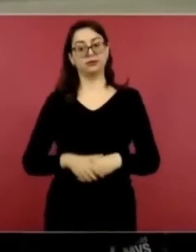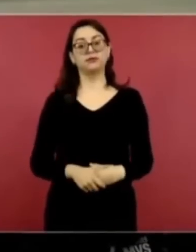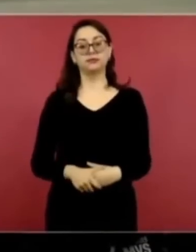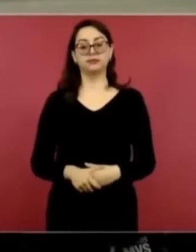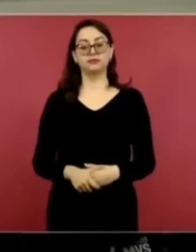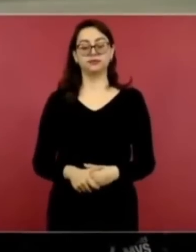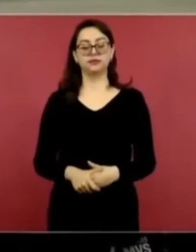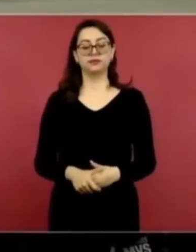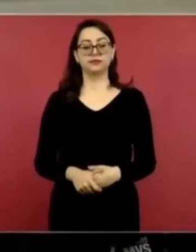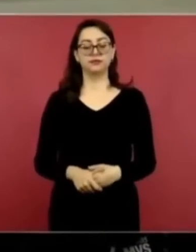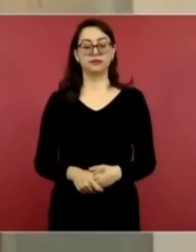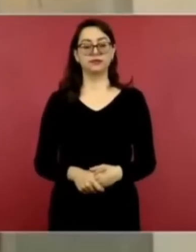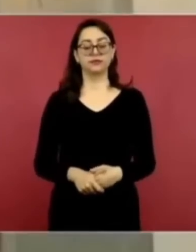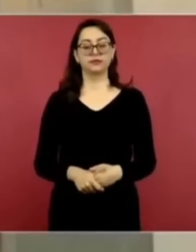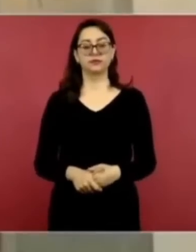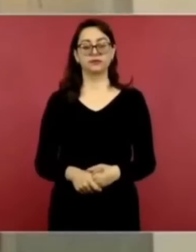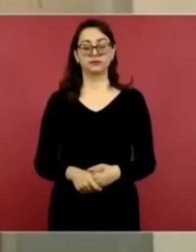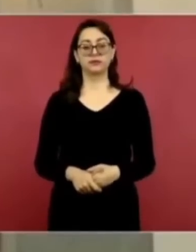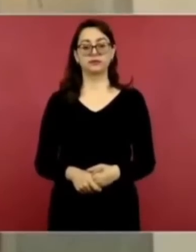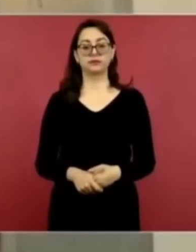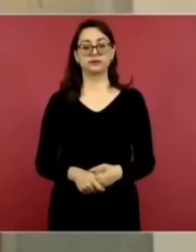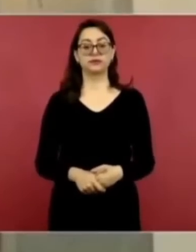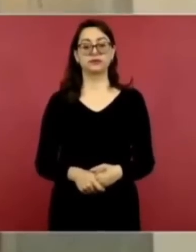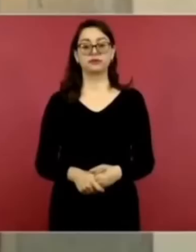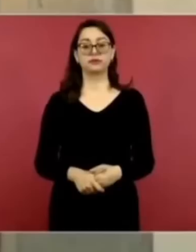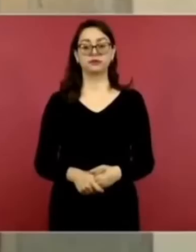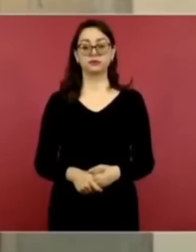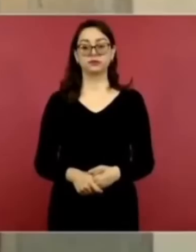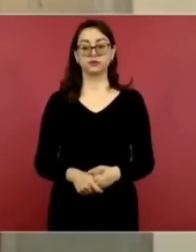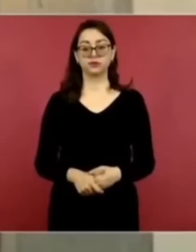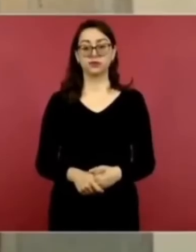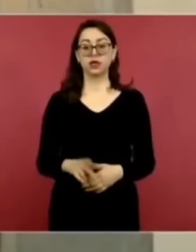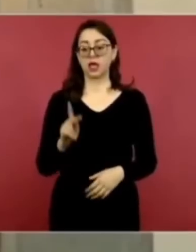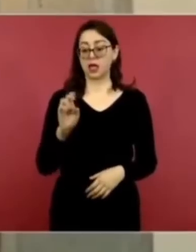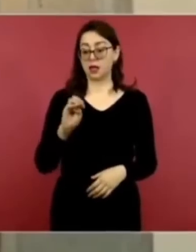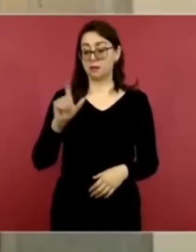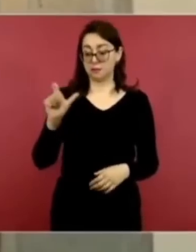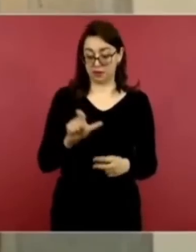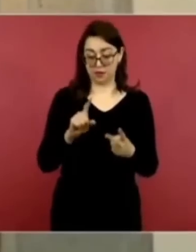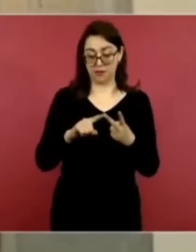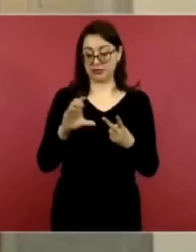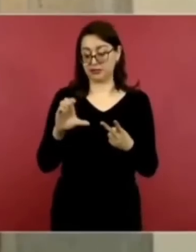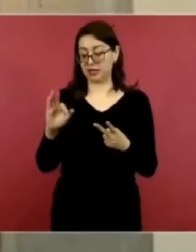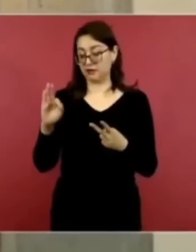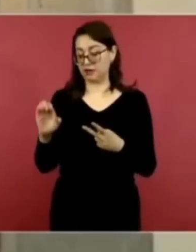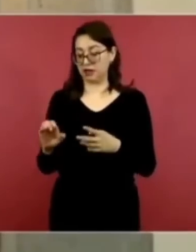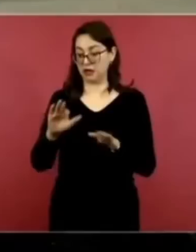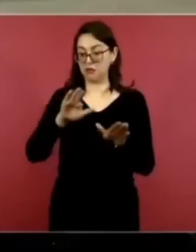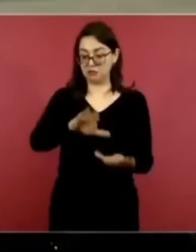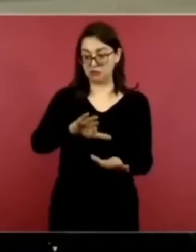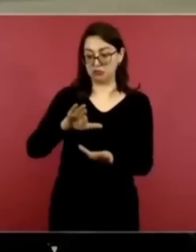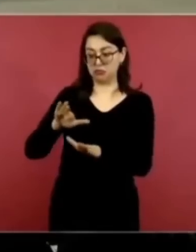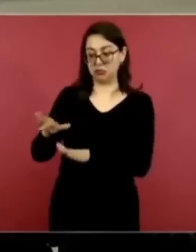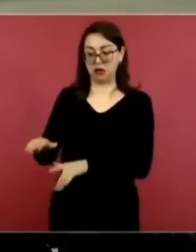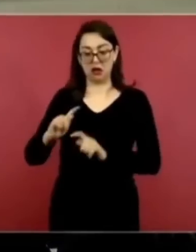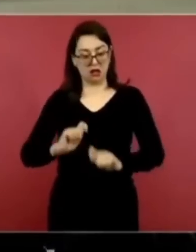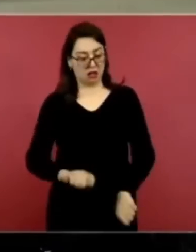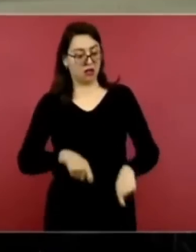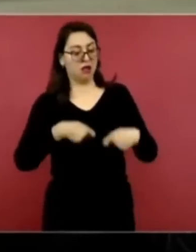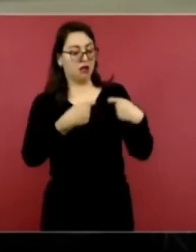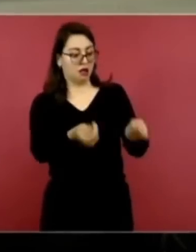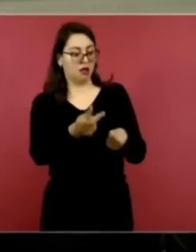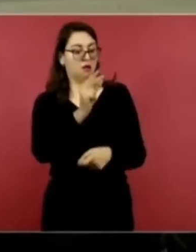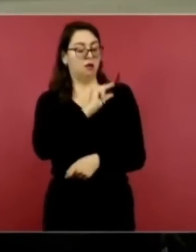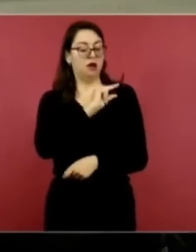no conforme con el avance de las privatizaciones del petróleo mexicano de la Comisión Federal de Electricidad el 11 de diciembre de